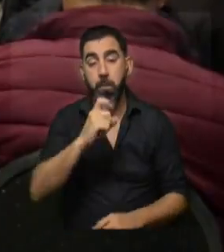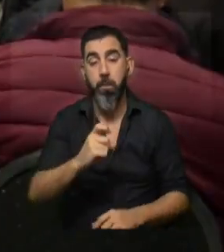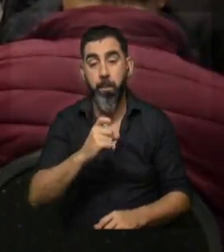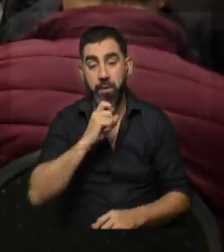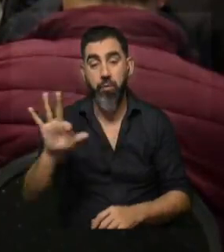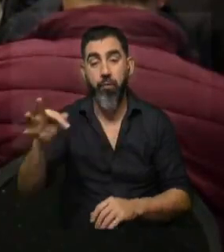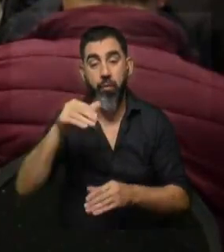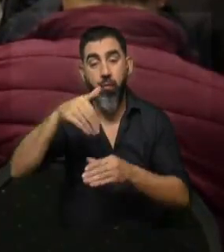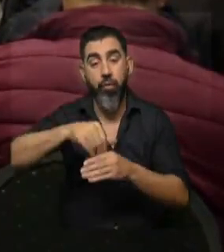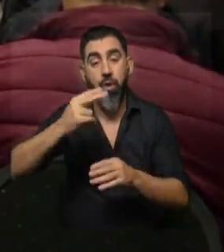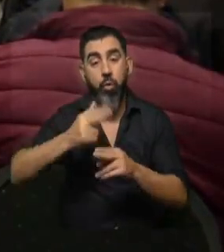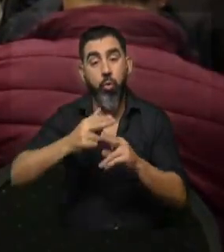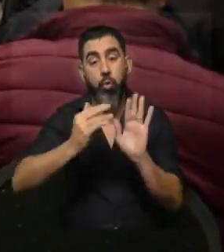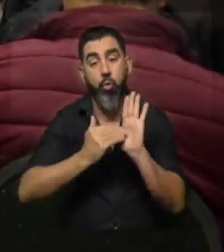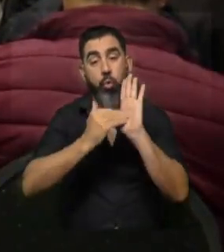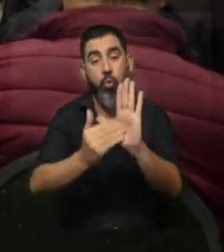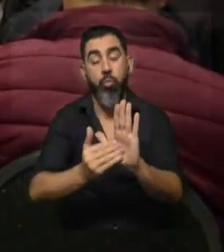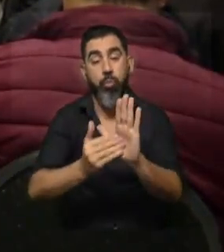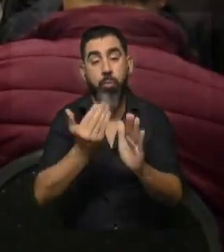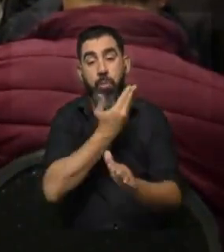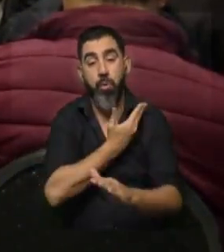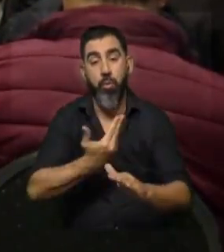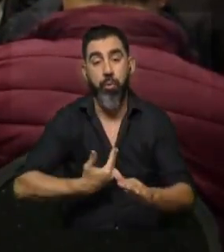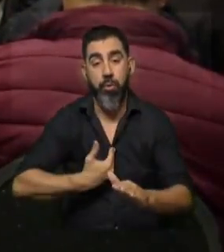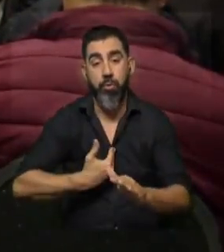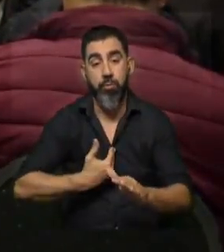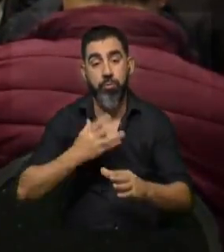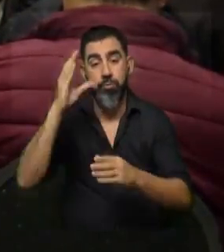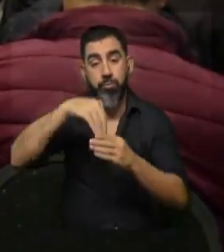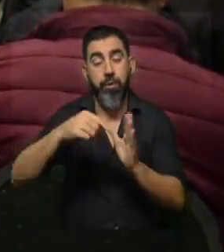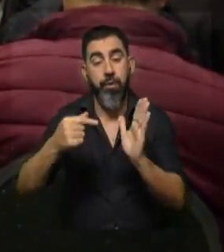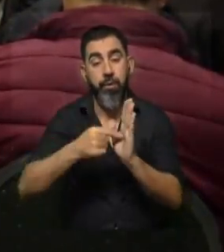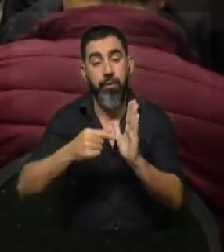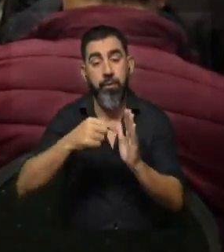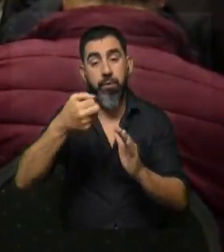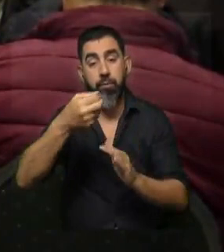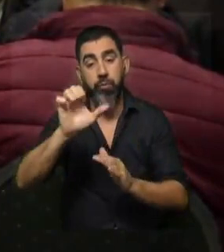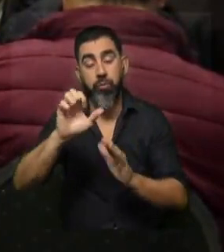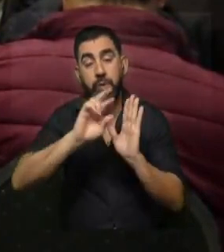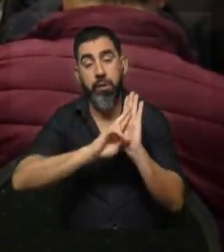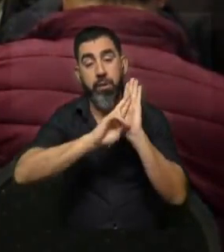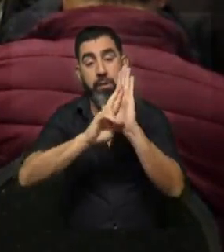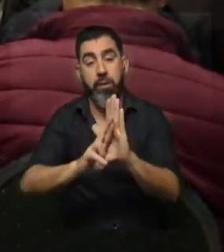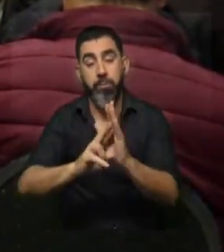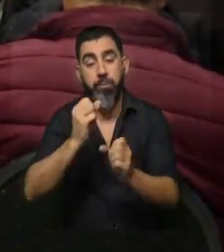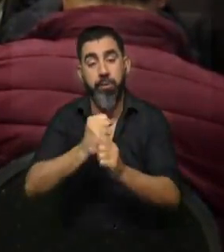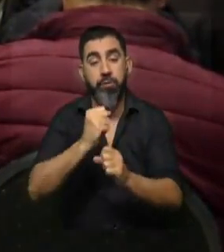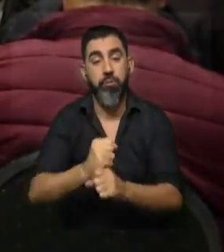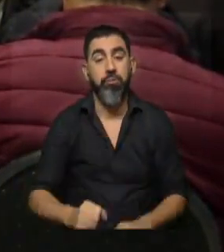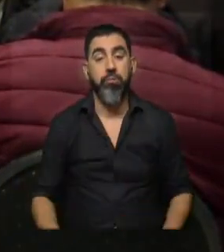la federación votará un nuevo nombre Para proponer al poder ejecutivo para que integre el directorio de AC en representación de los